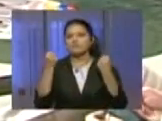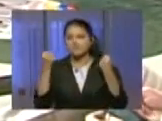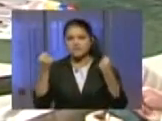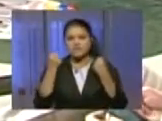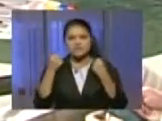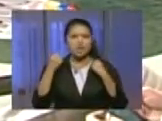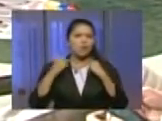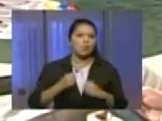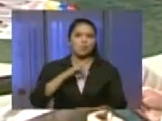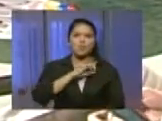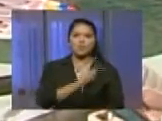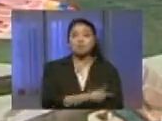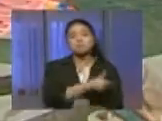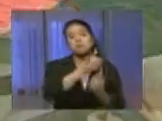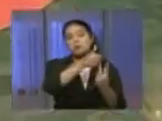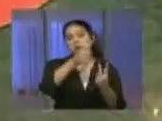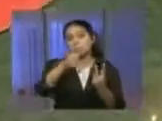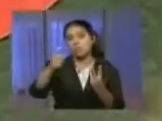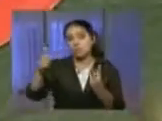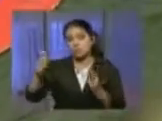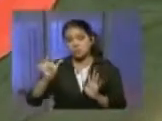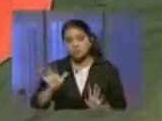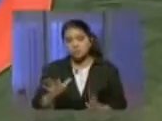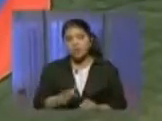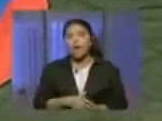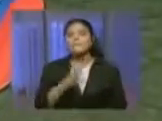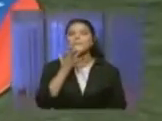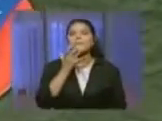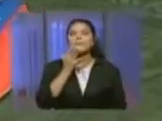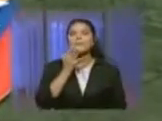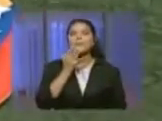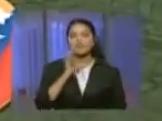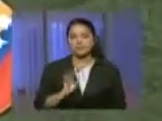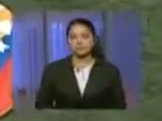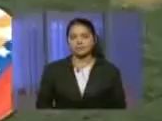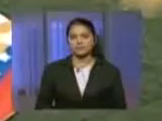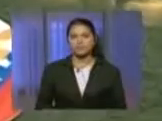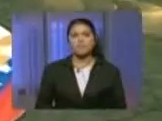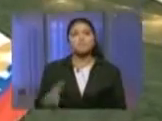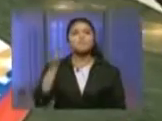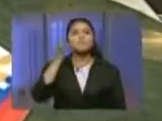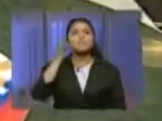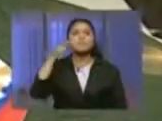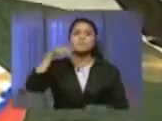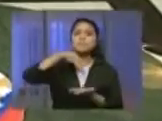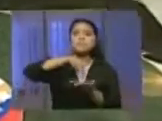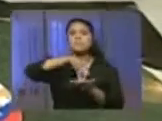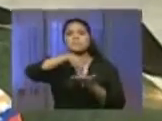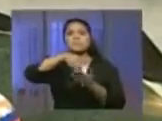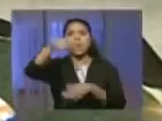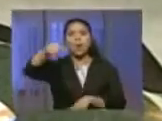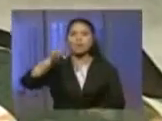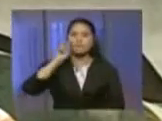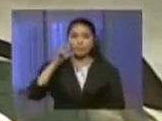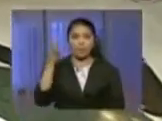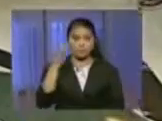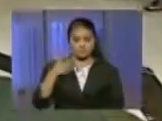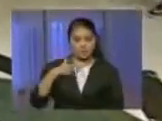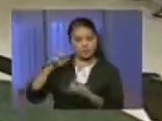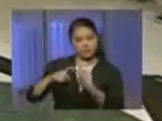la potencialidad de cada quien por ejemplo la gimnasta estábamos viendo hoy s le